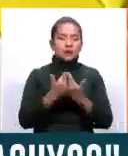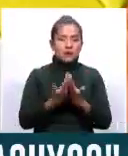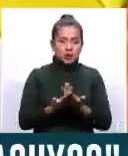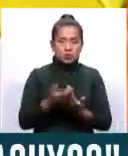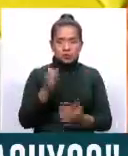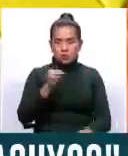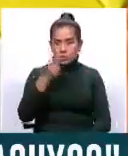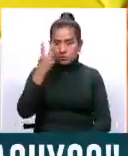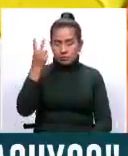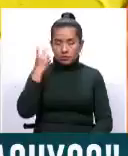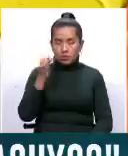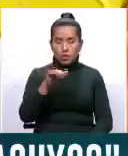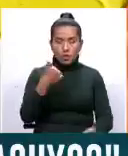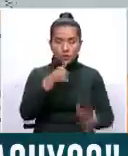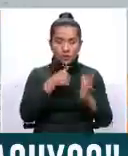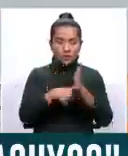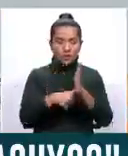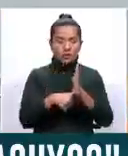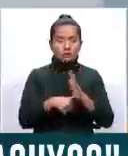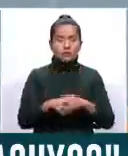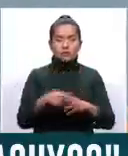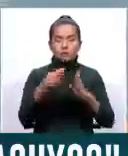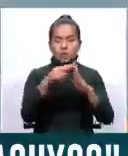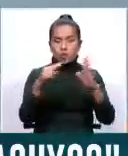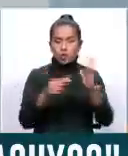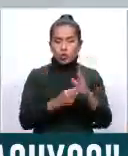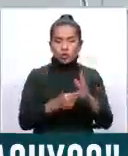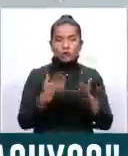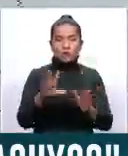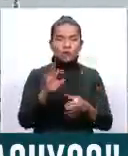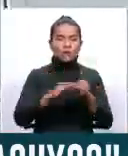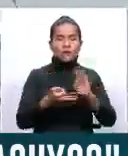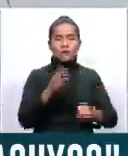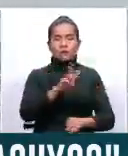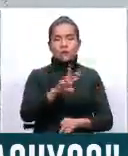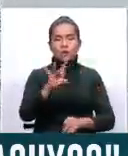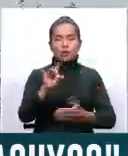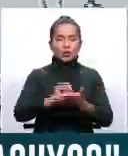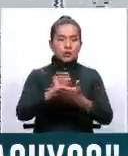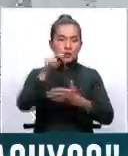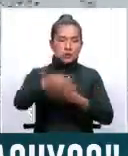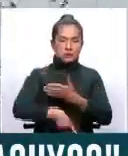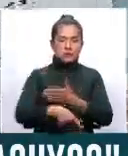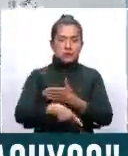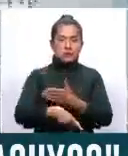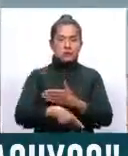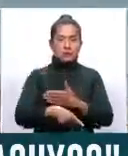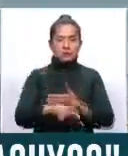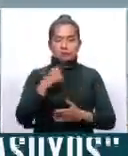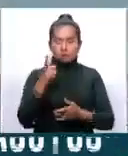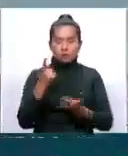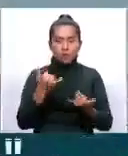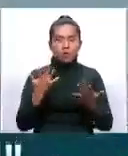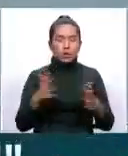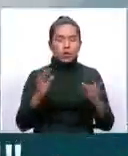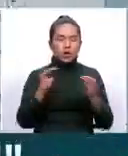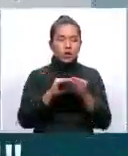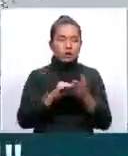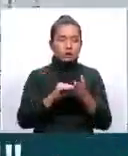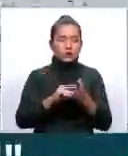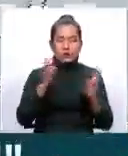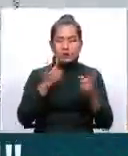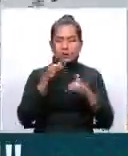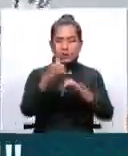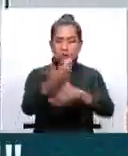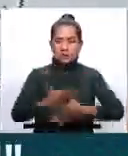ver en esta otra nota, que es del 28 de septiembre, reitero la invitación a la